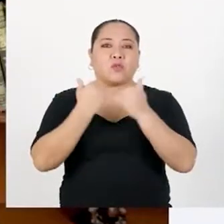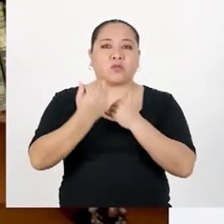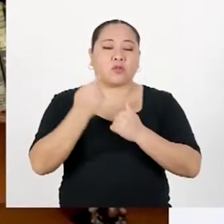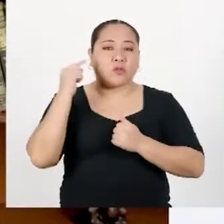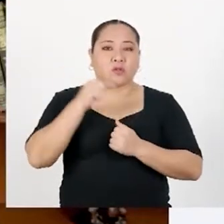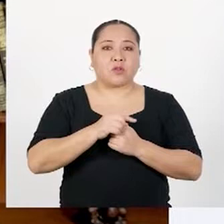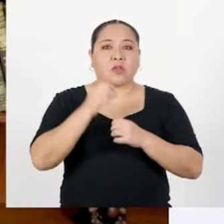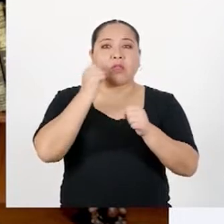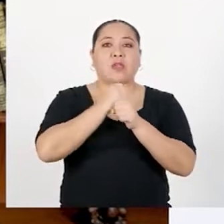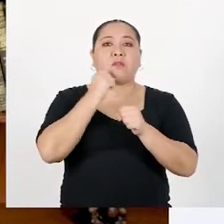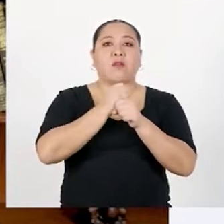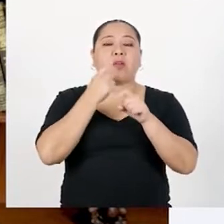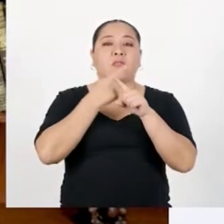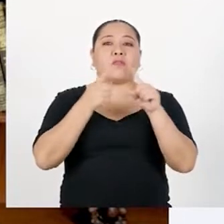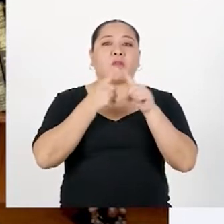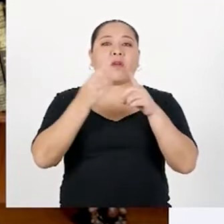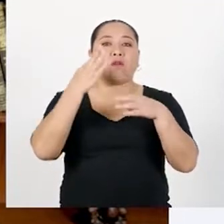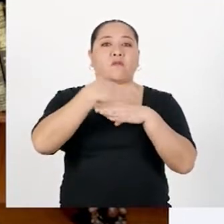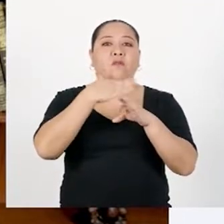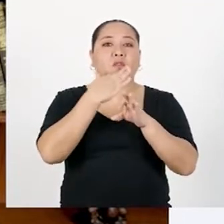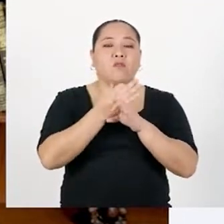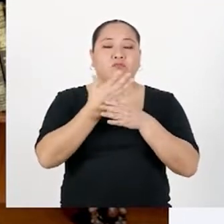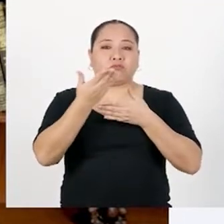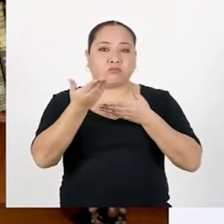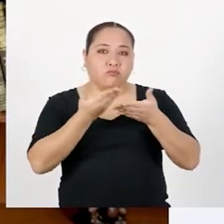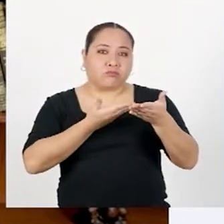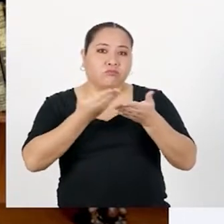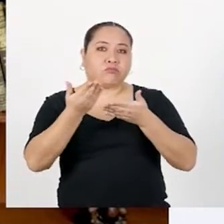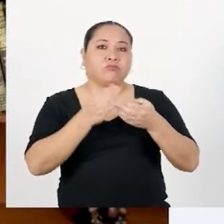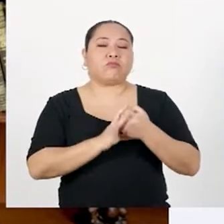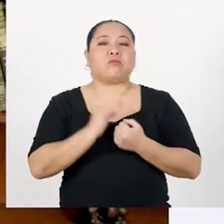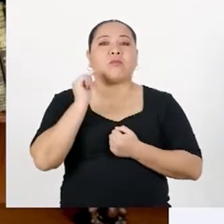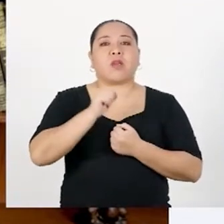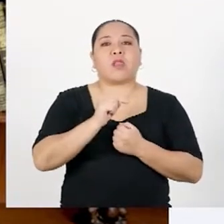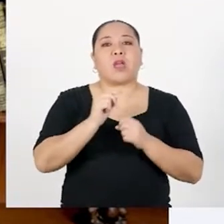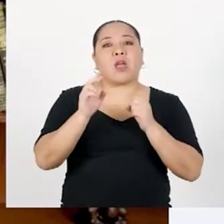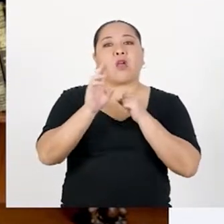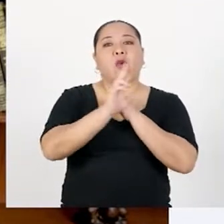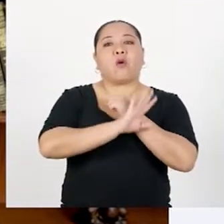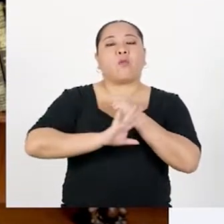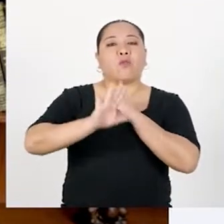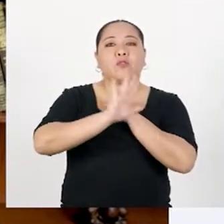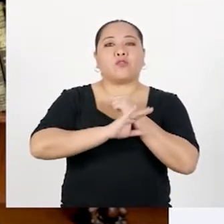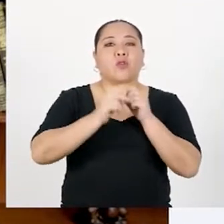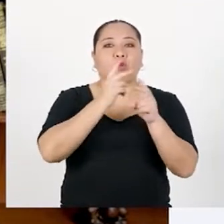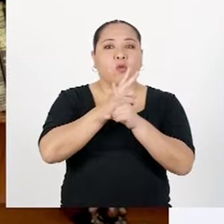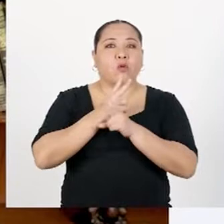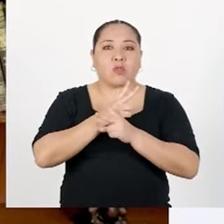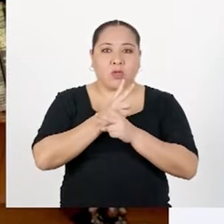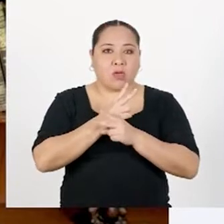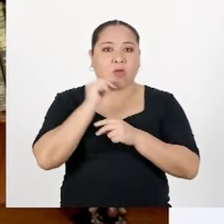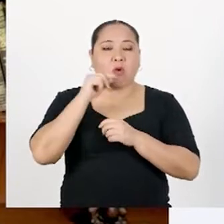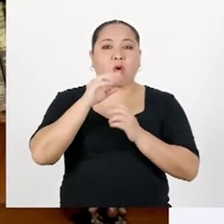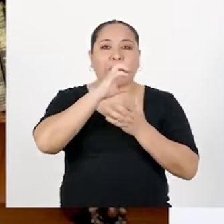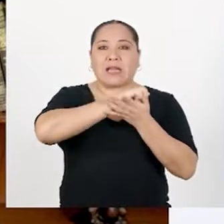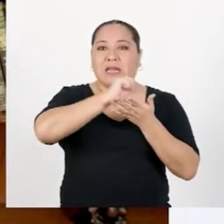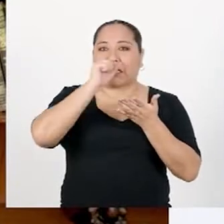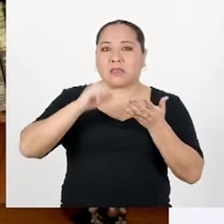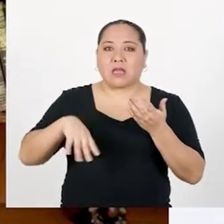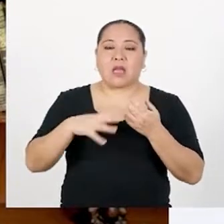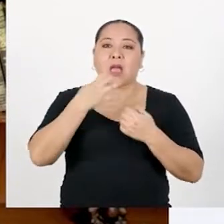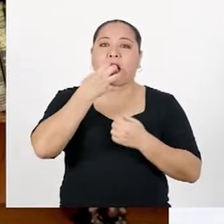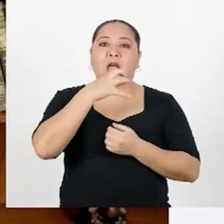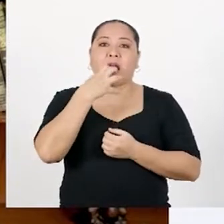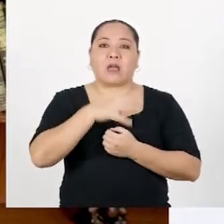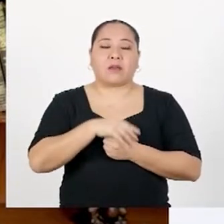proceso en el cual trabajan los sistemas de manera coordinada para la conservación, producción o